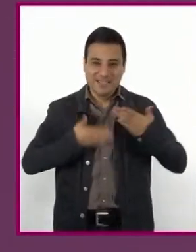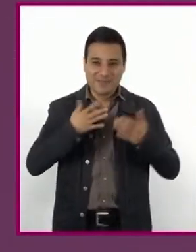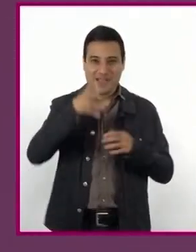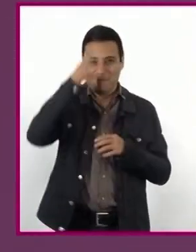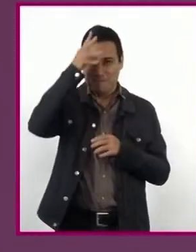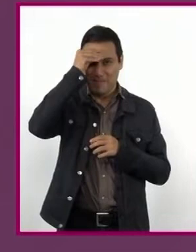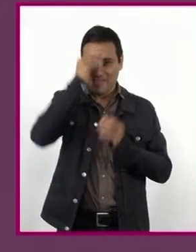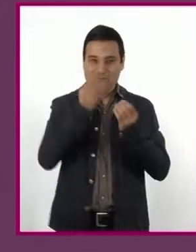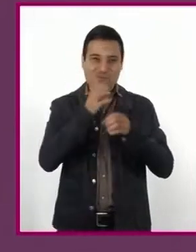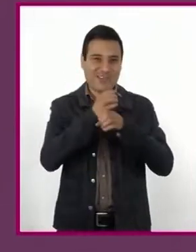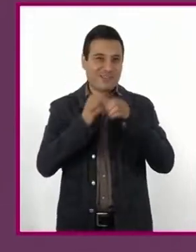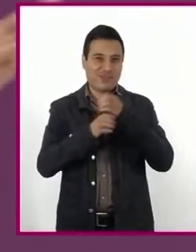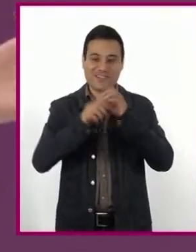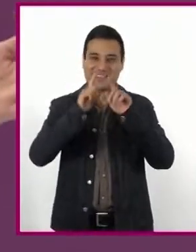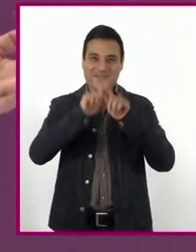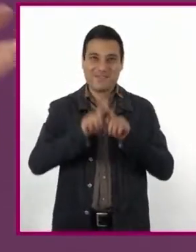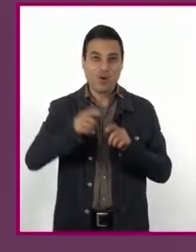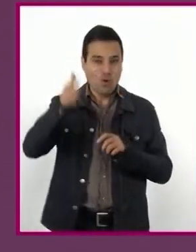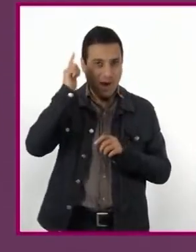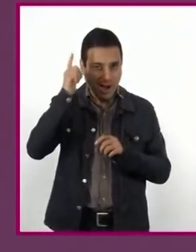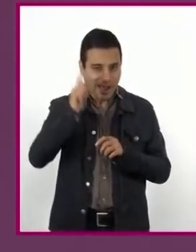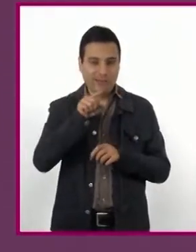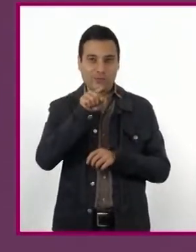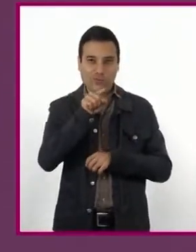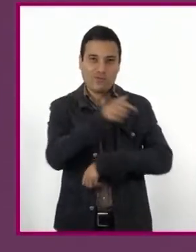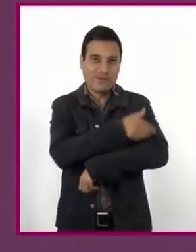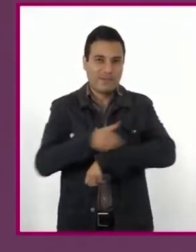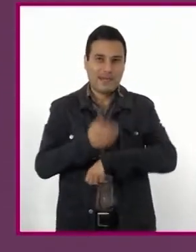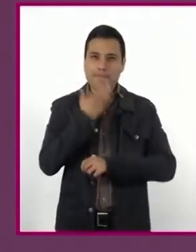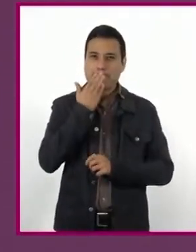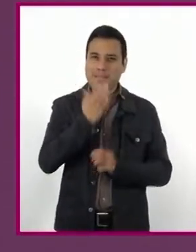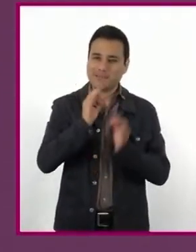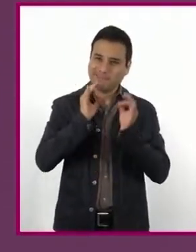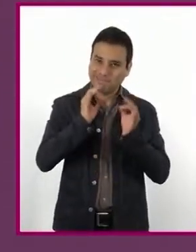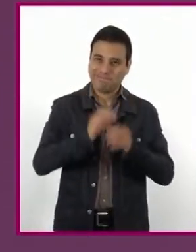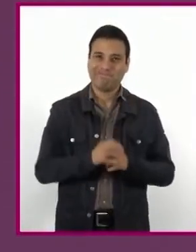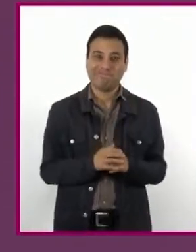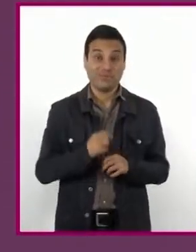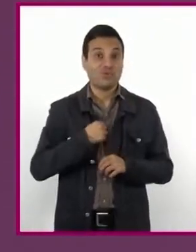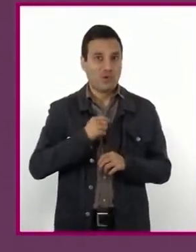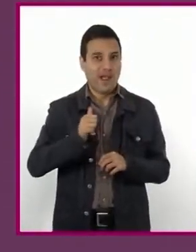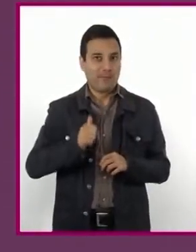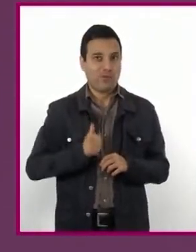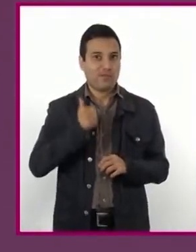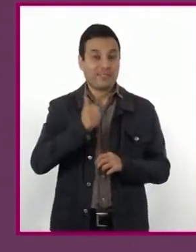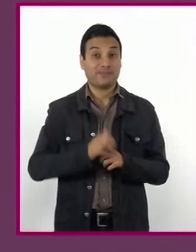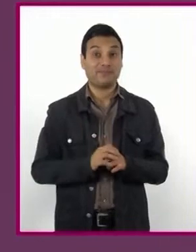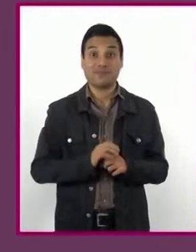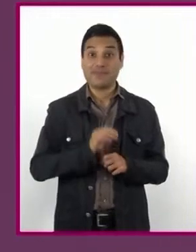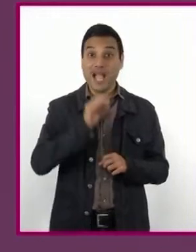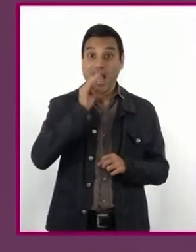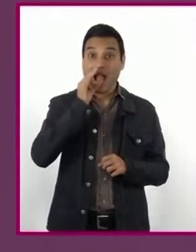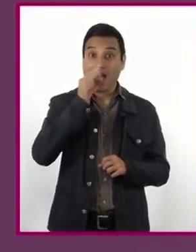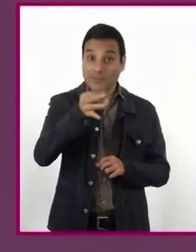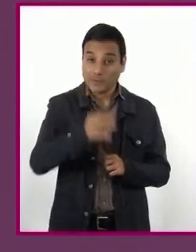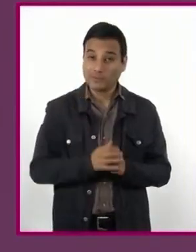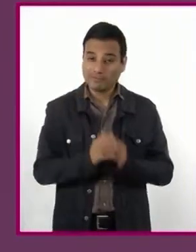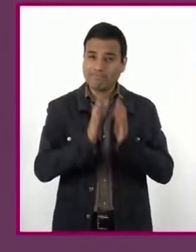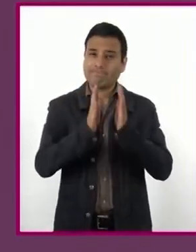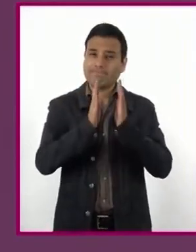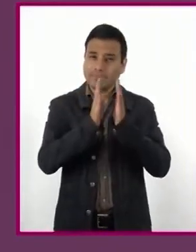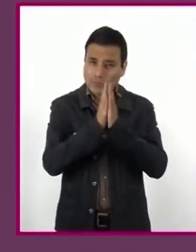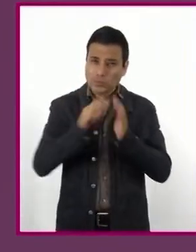mucho. Espero que ustedes y su familia se encuentren bien y aprovecho para recordarles que deben sumarle a